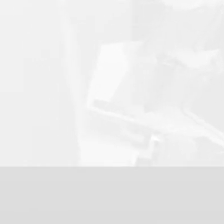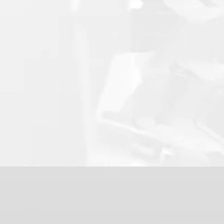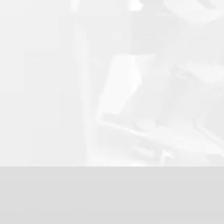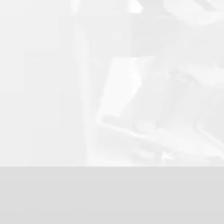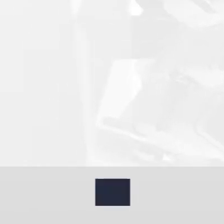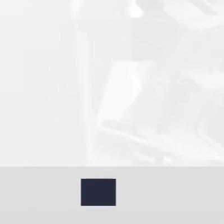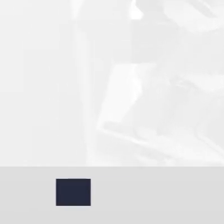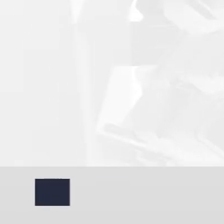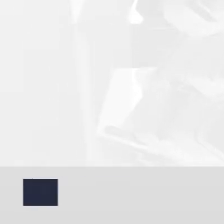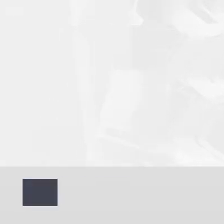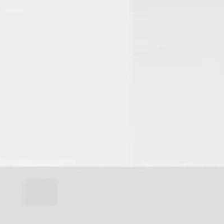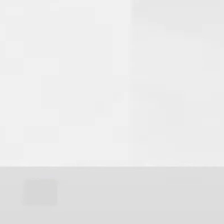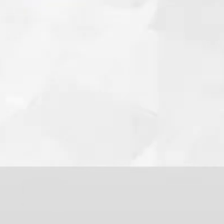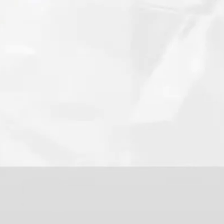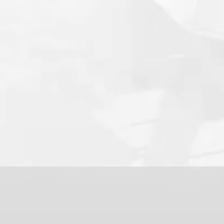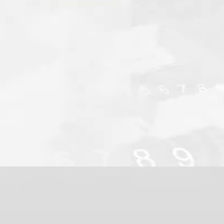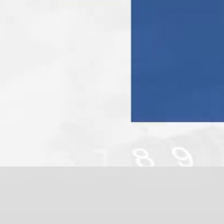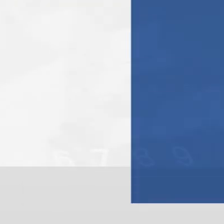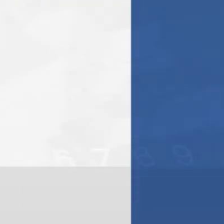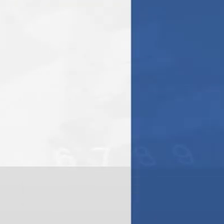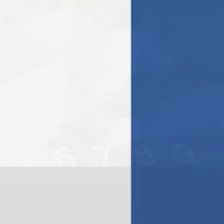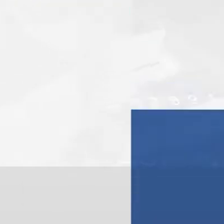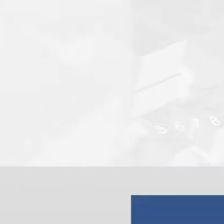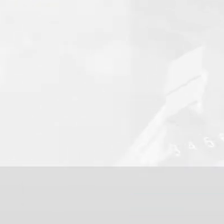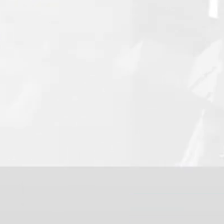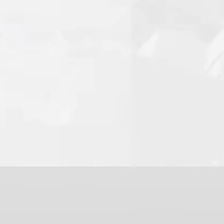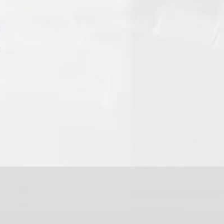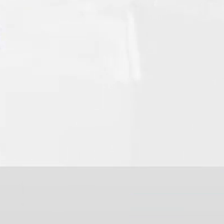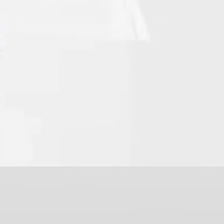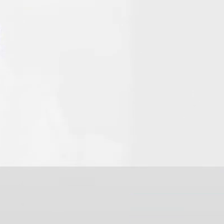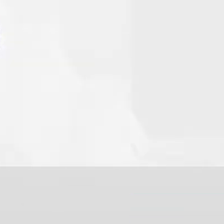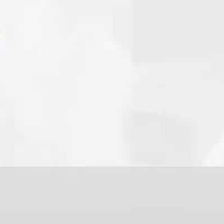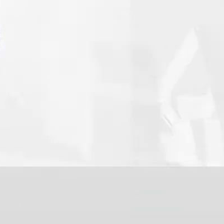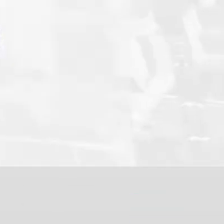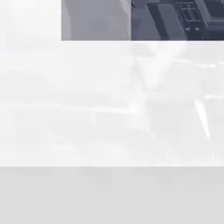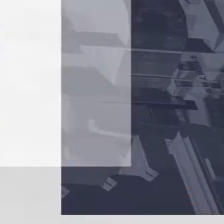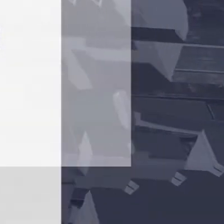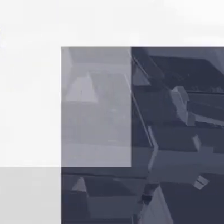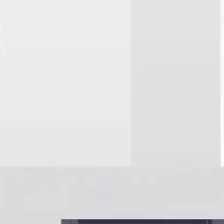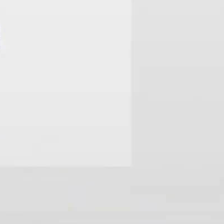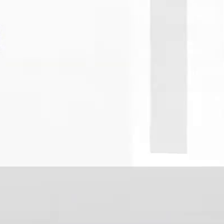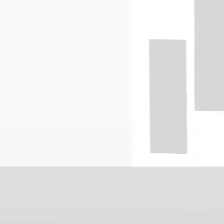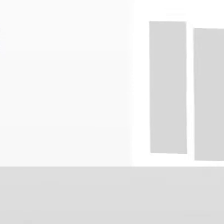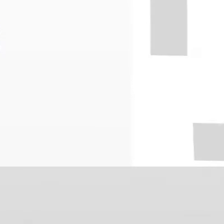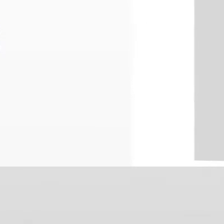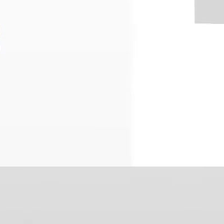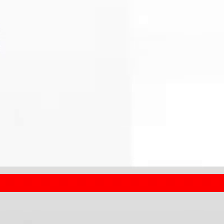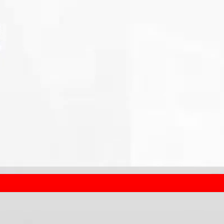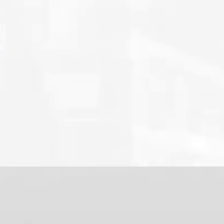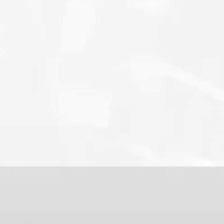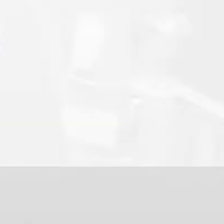a 3.532 casos acumulados y 5 defunciones nuevas para contabilizar